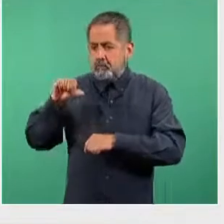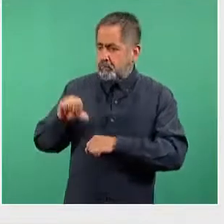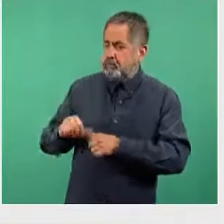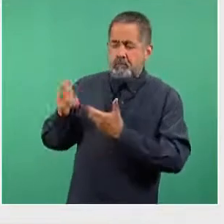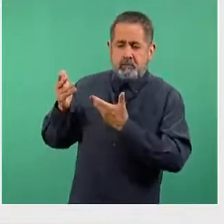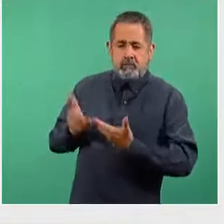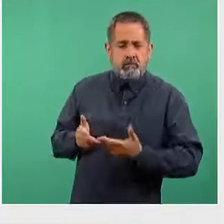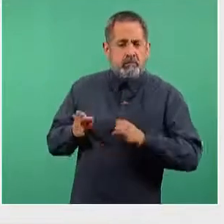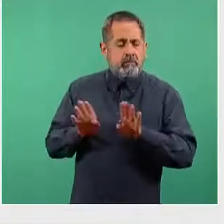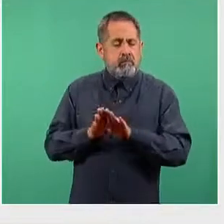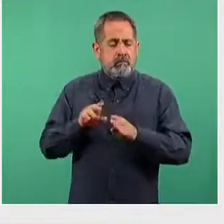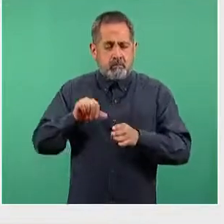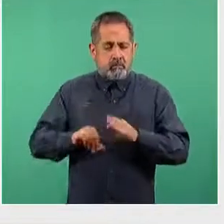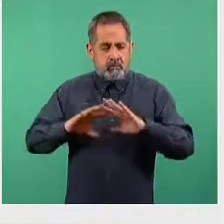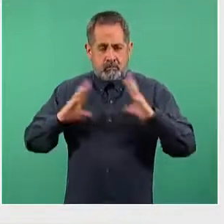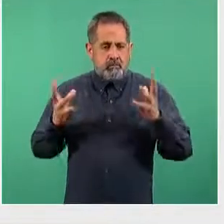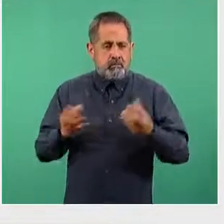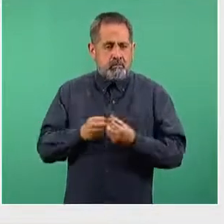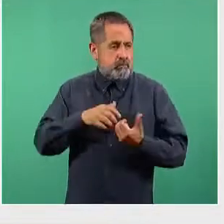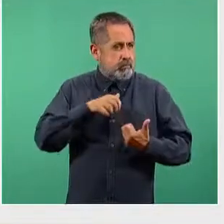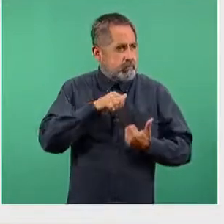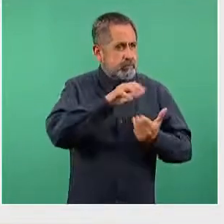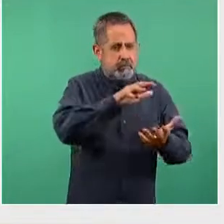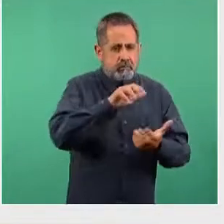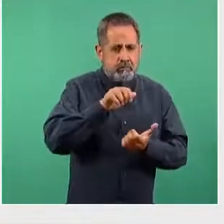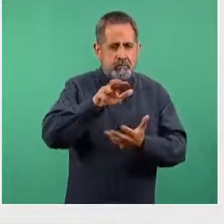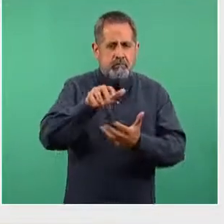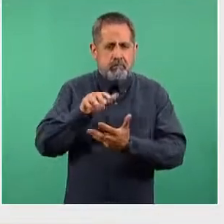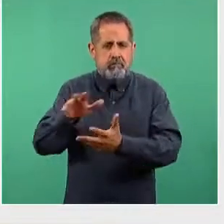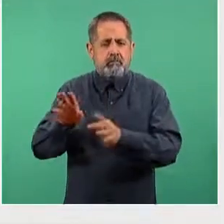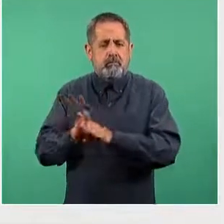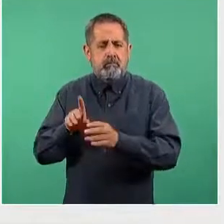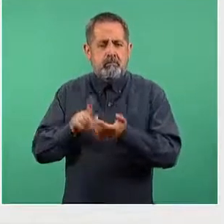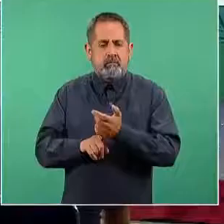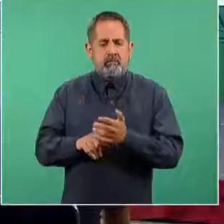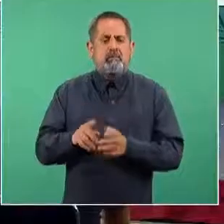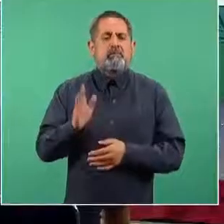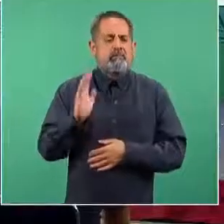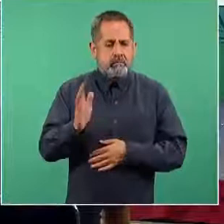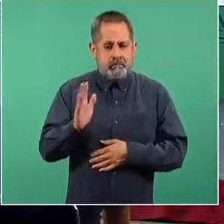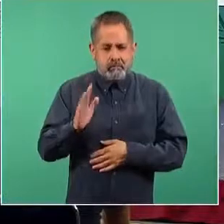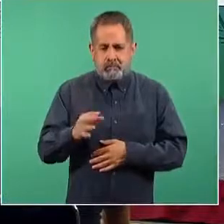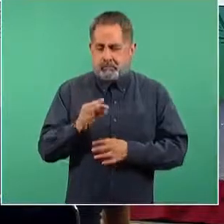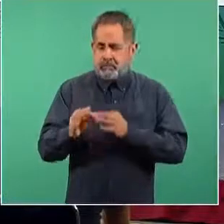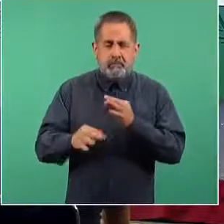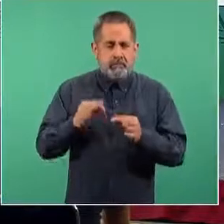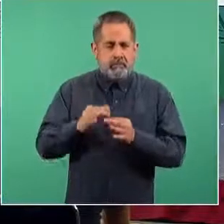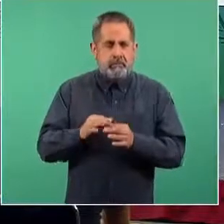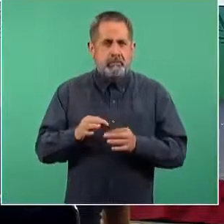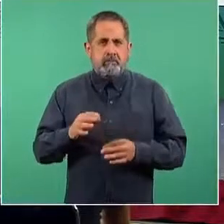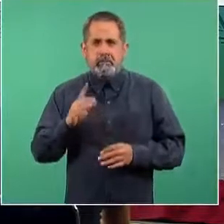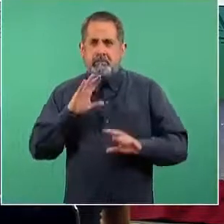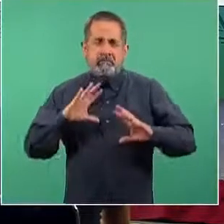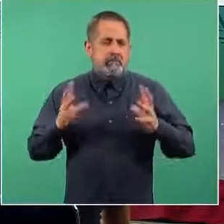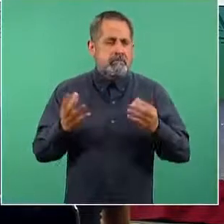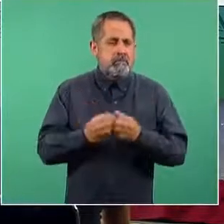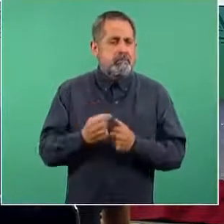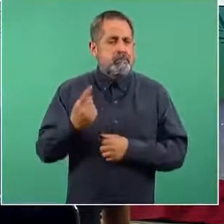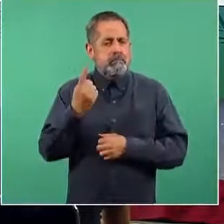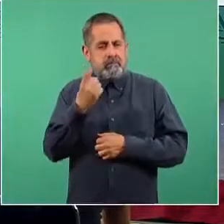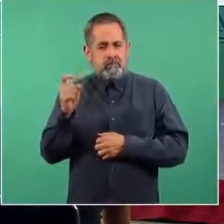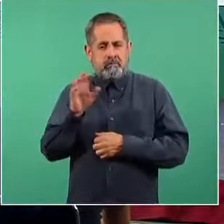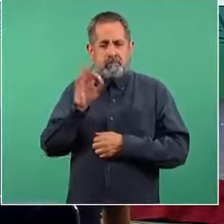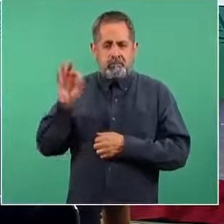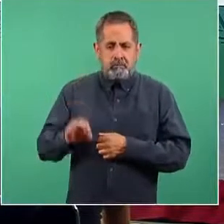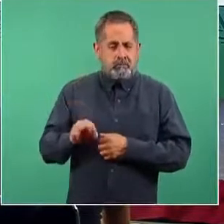últimos días y el día de hoy que serán distribuidas en siguientes días, está ya programada la cobertura del